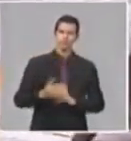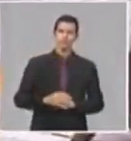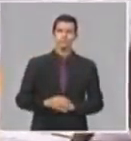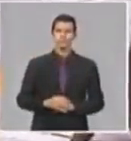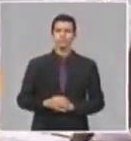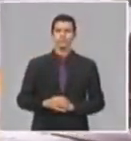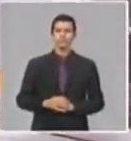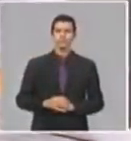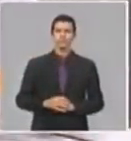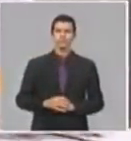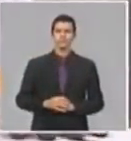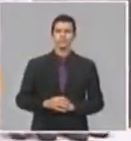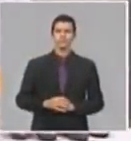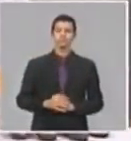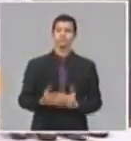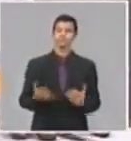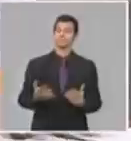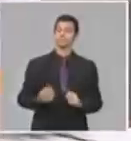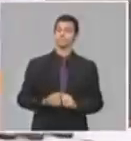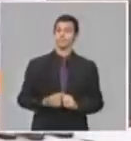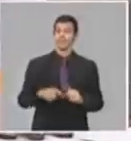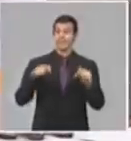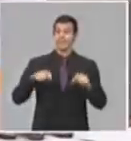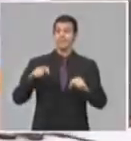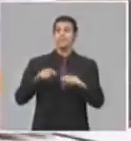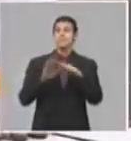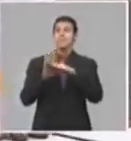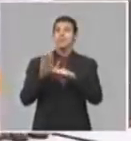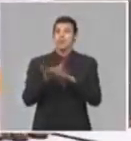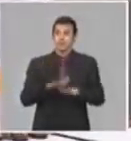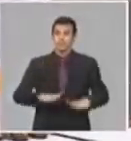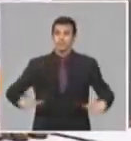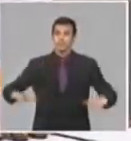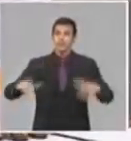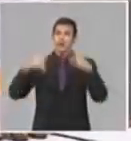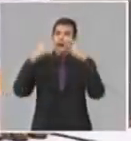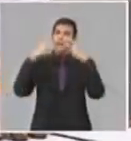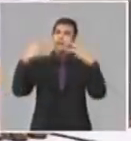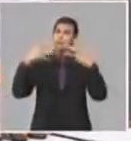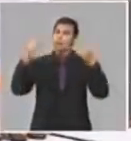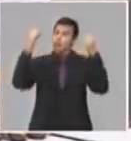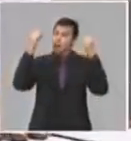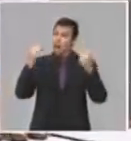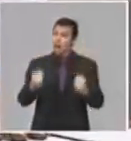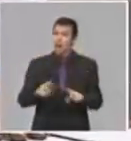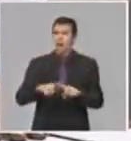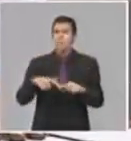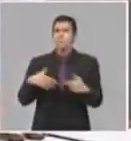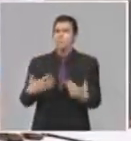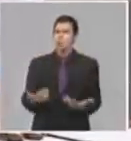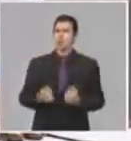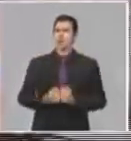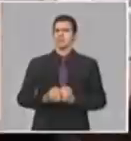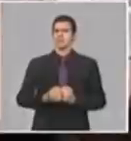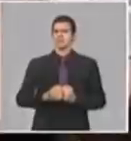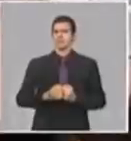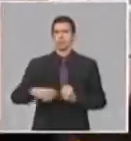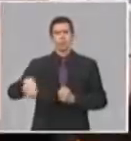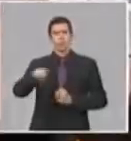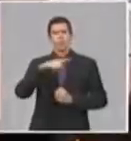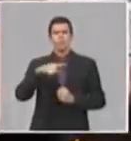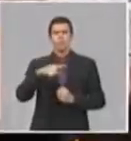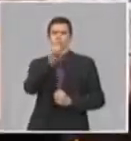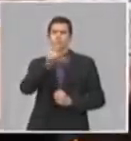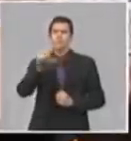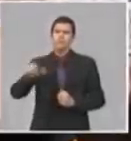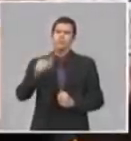Tiene mucha importancia esta mesa redonda, que ya se ha hecho habitual para